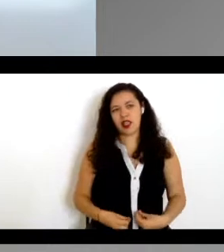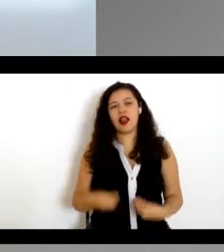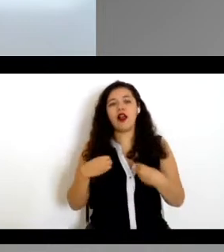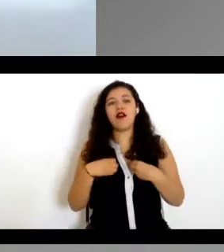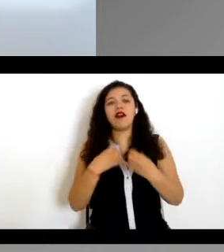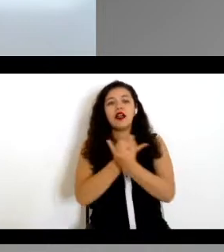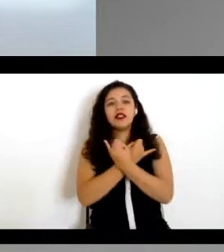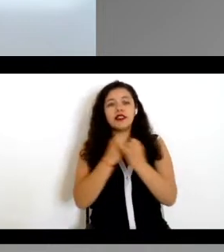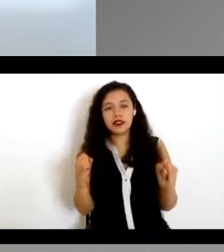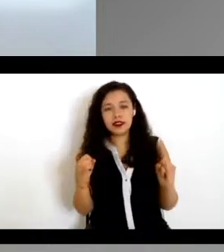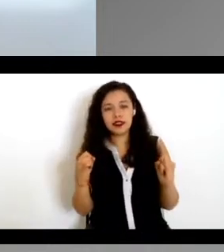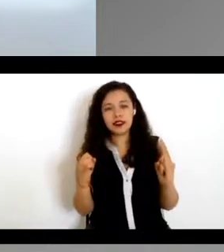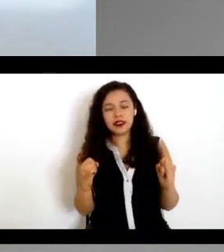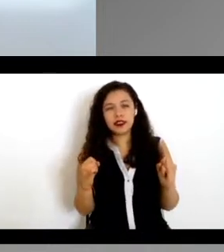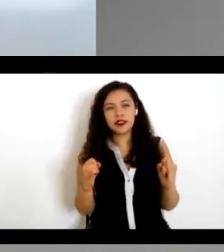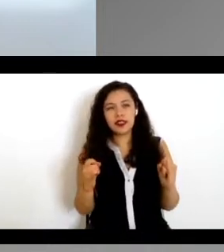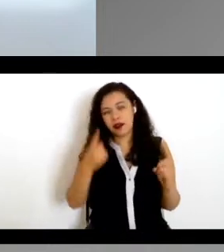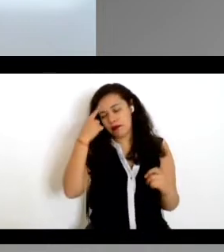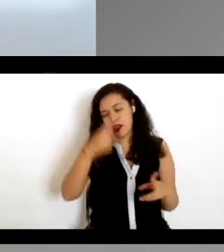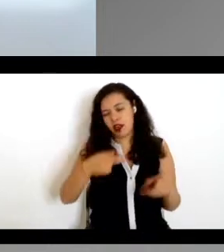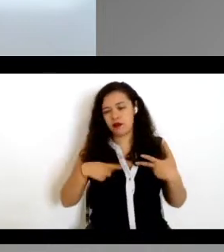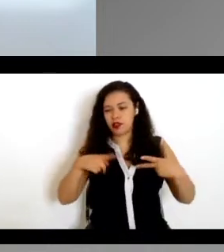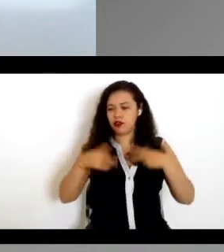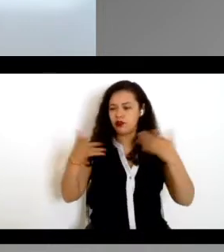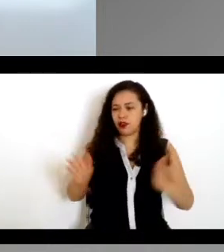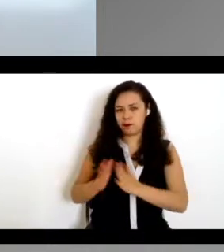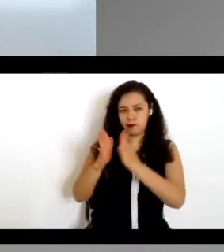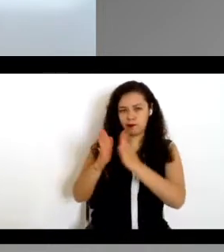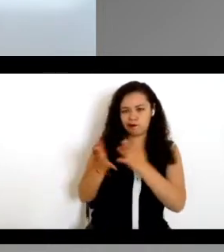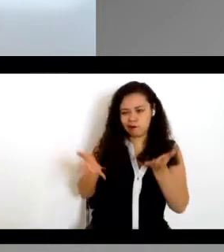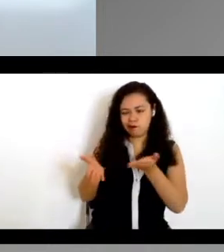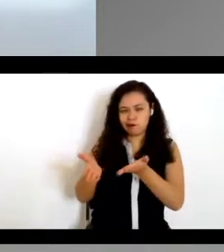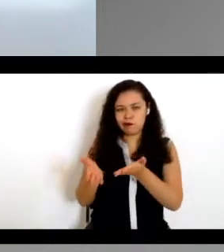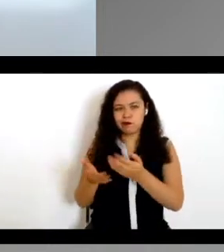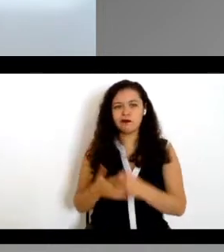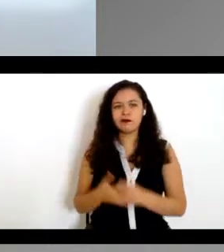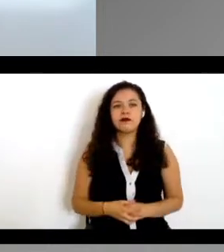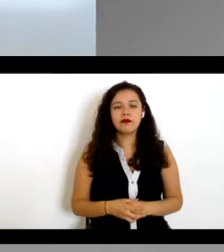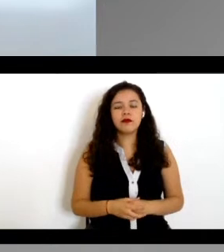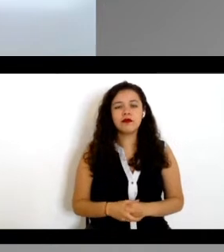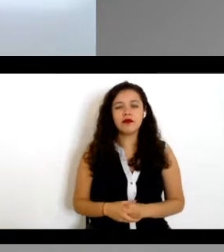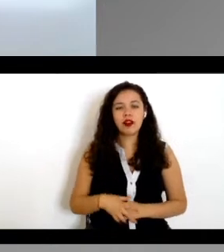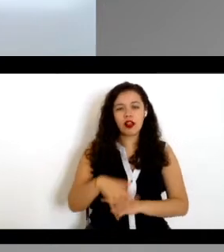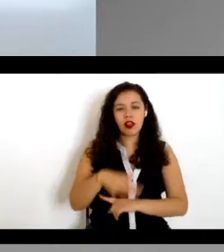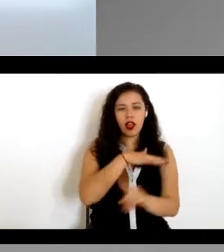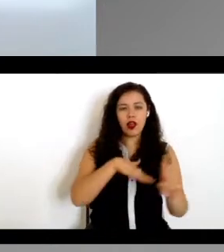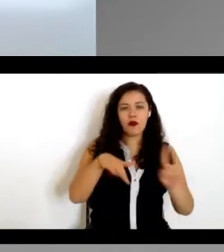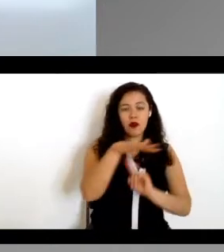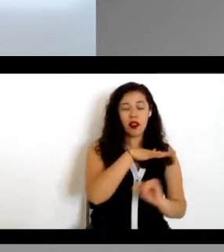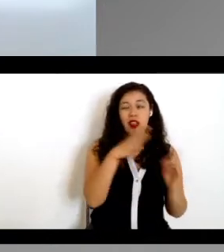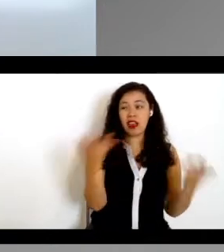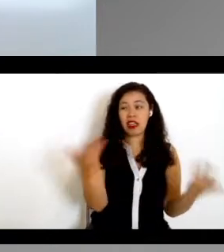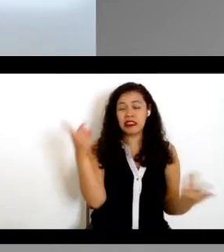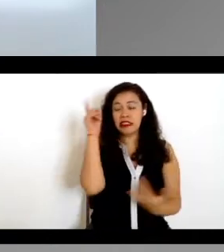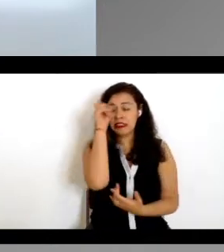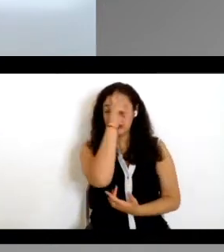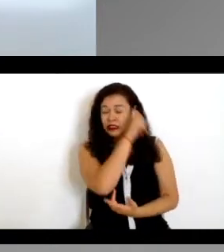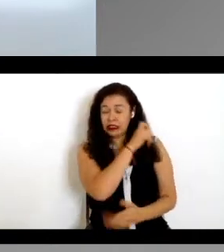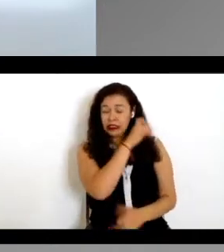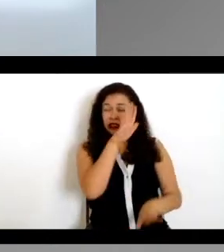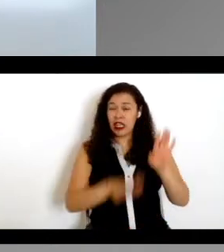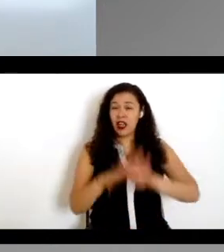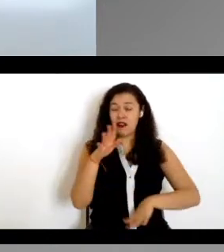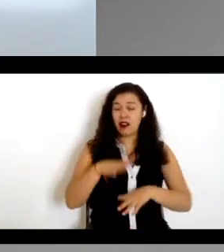a partir de los sujetos mismos. En un contexto por demás adverso, incluso agresivo,